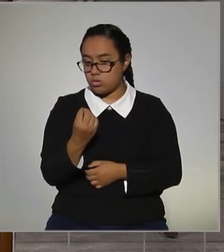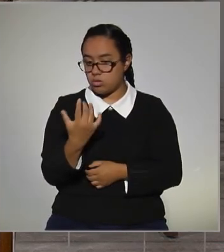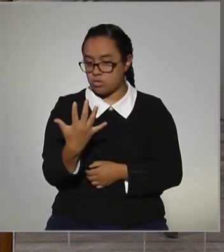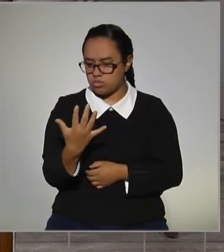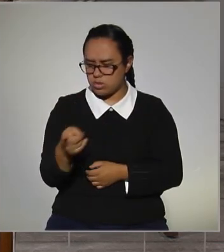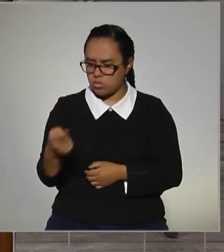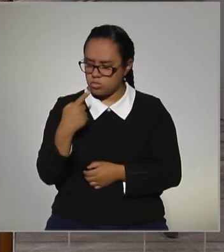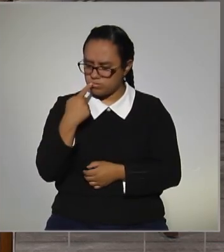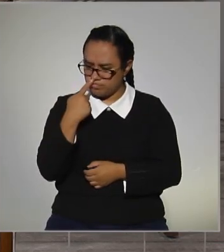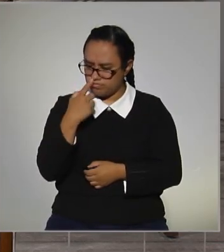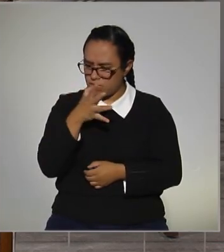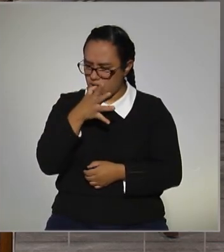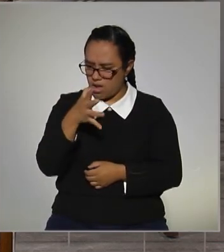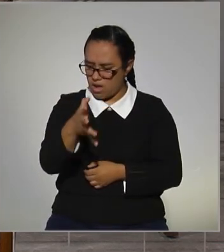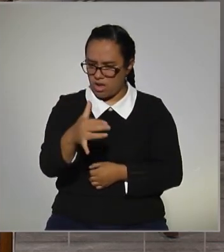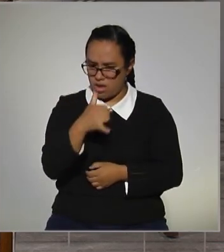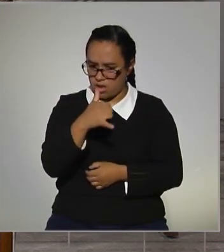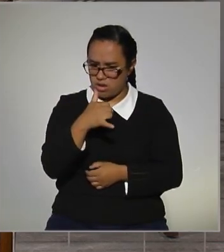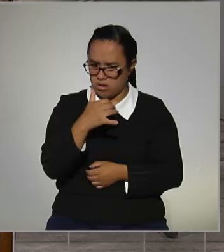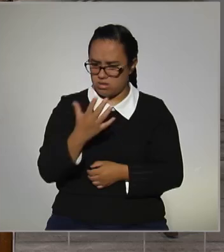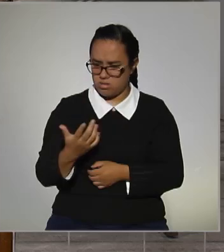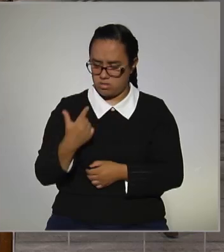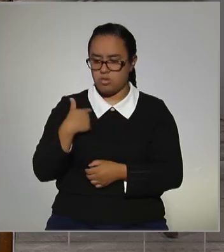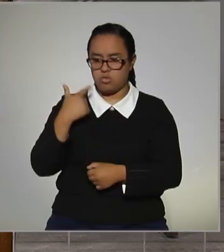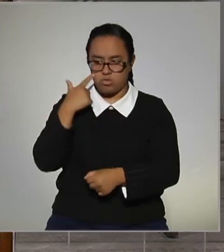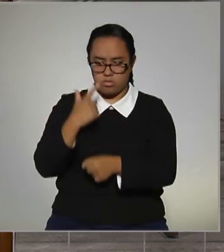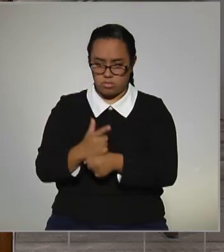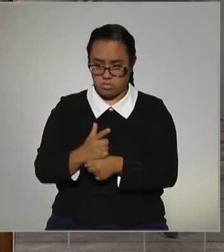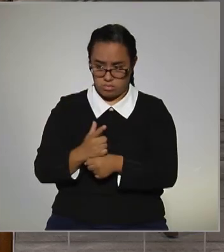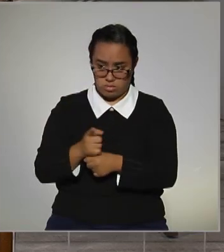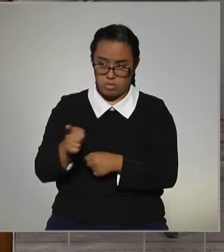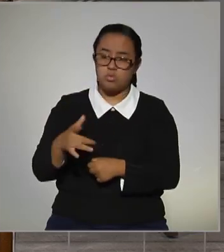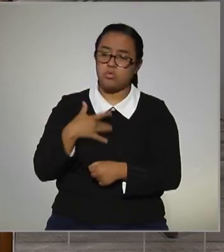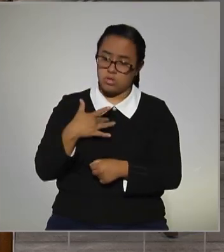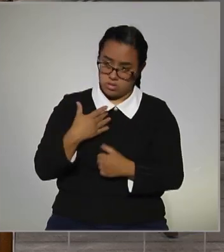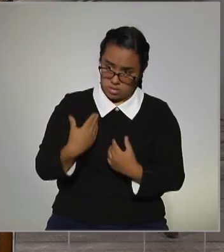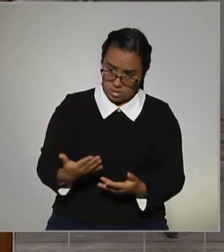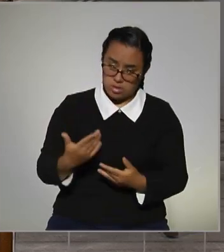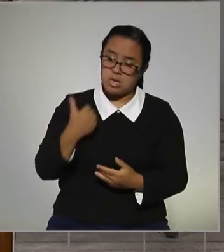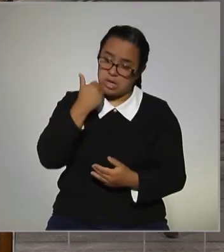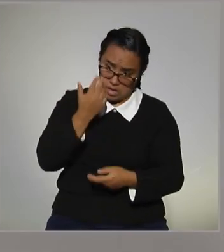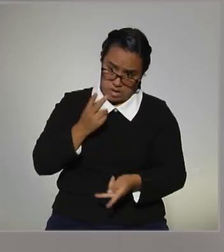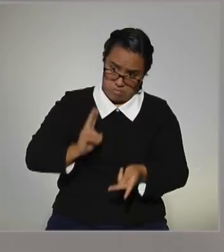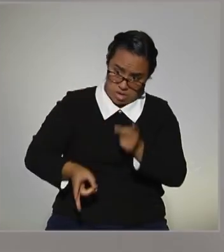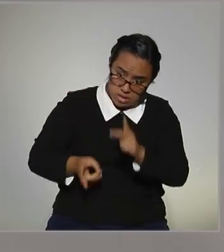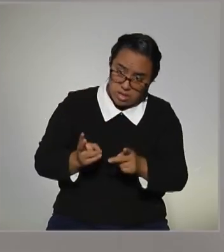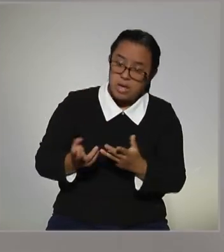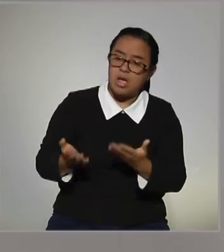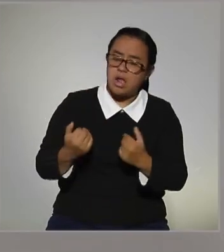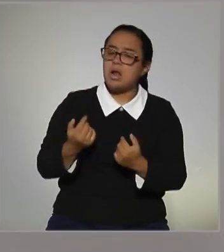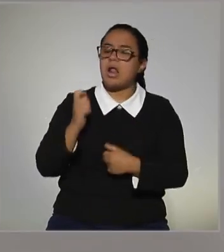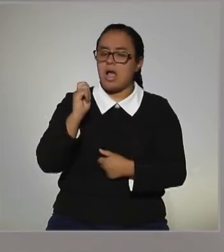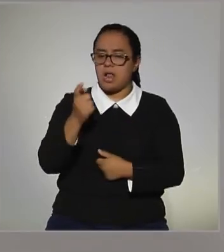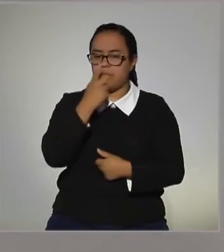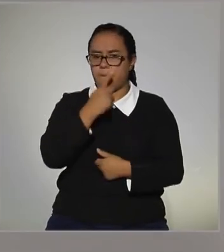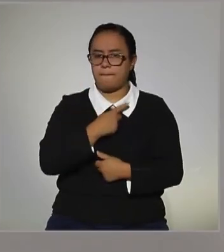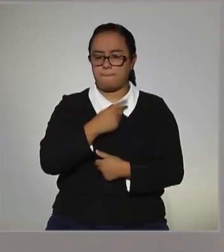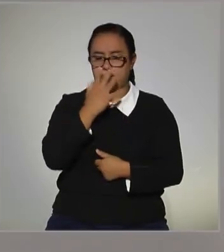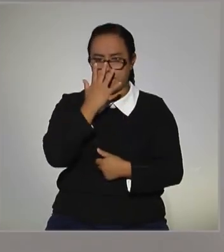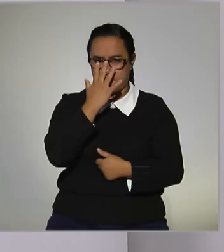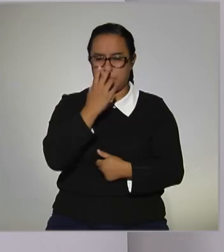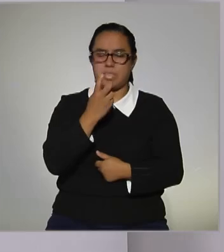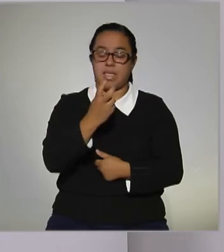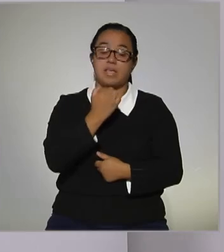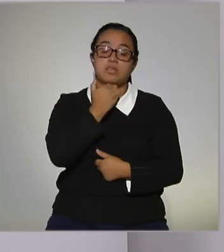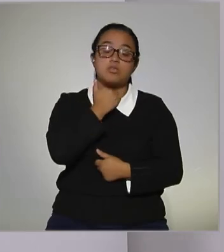con aliento alcohólico, ¿no? O sea, no me estoy dando cuenta de esto. ¿Todo bien? ¿Qué está pasando? ¿Quieres platicar? ¿Quieres esto? Y eso hablo del alcohol, ¿no? Pero